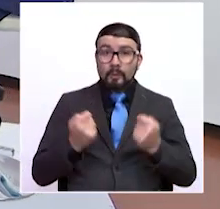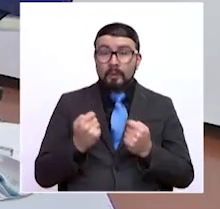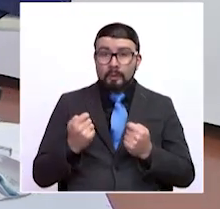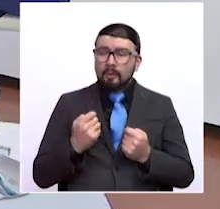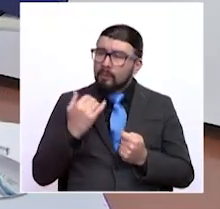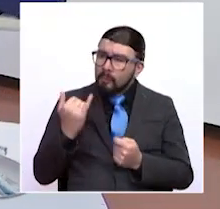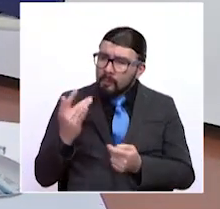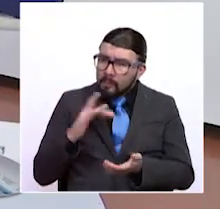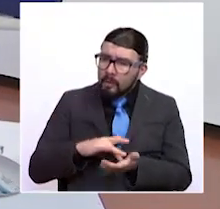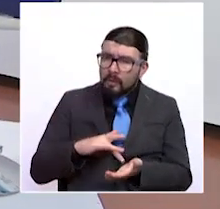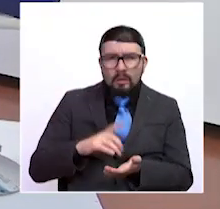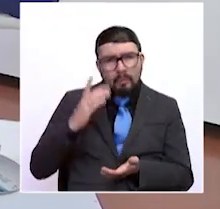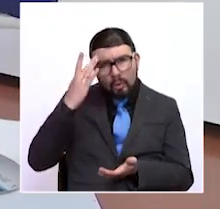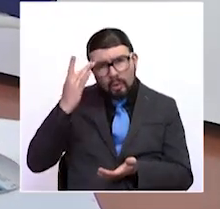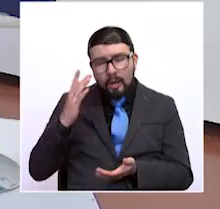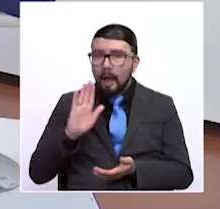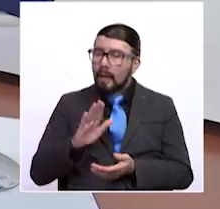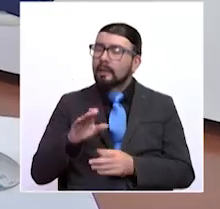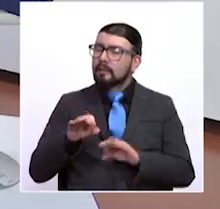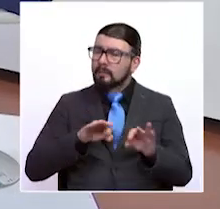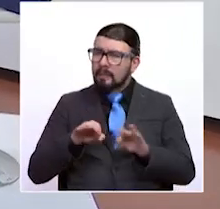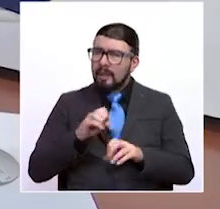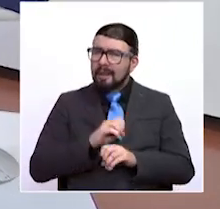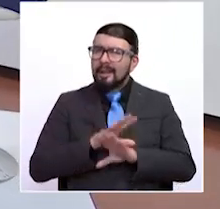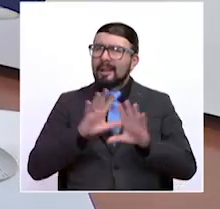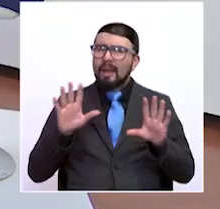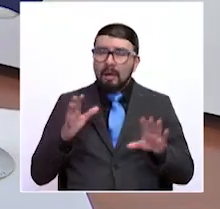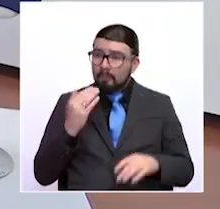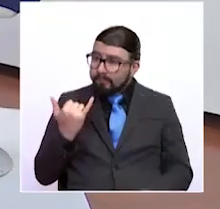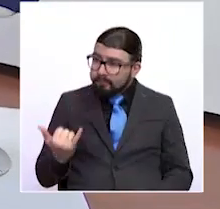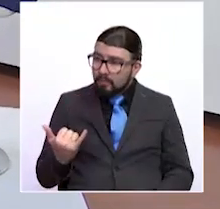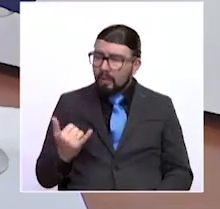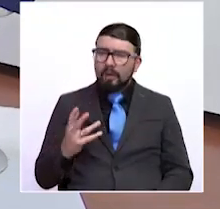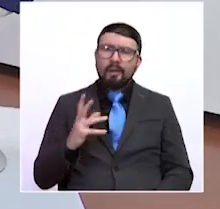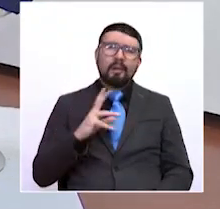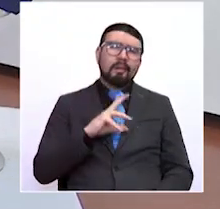porque pues vamos a entrar en materia y a ver lo triste, la